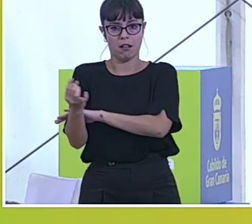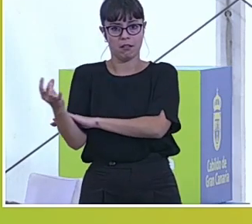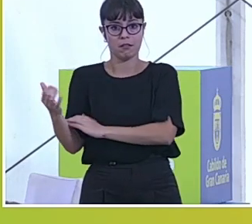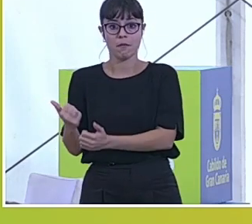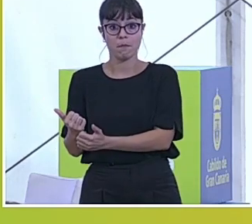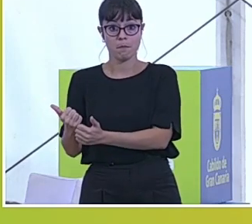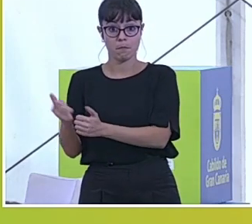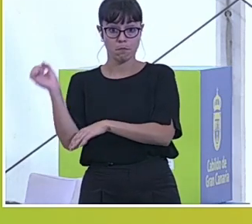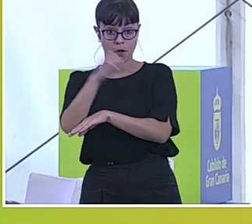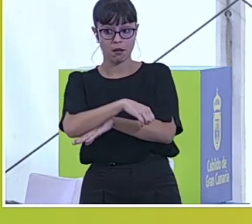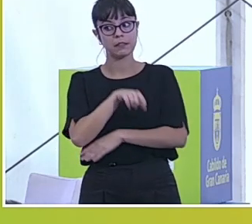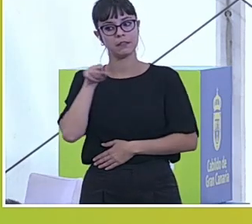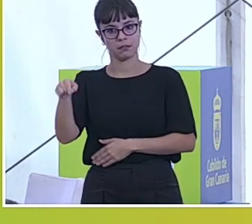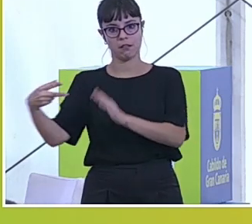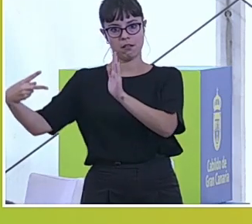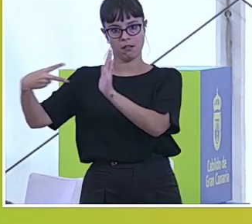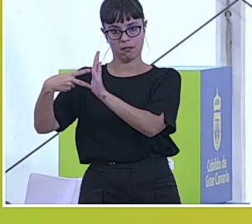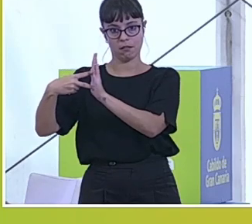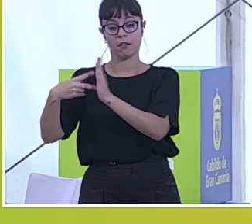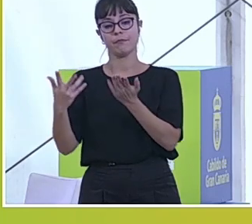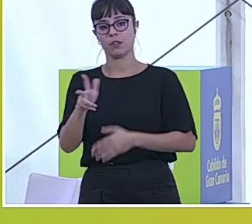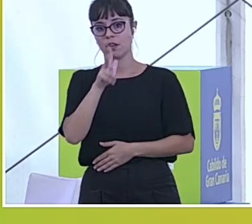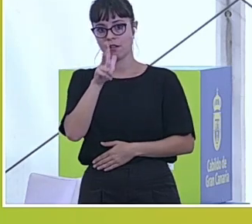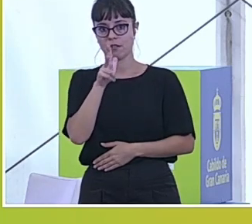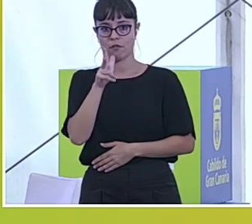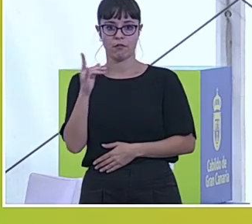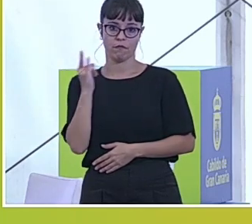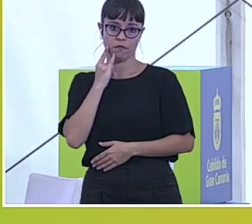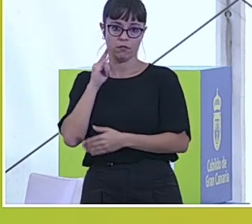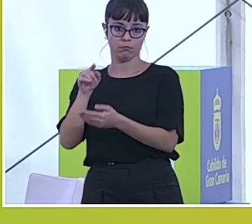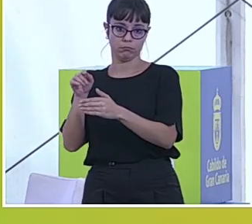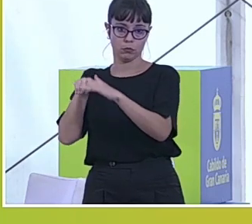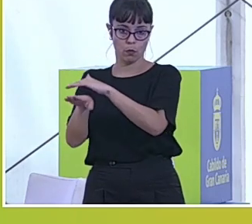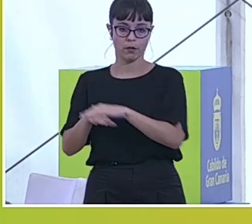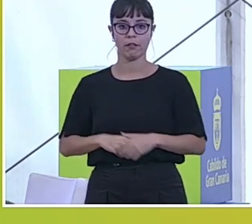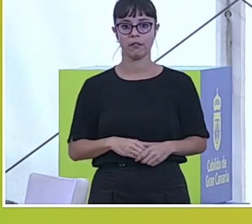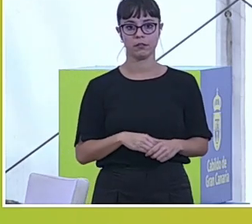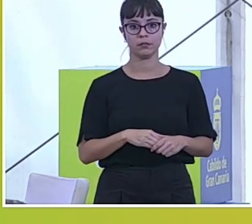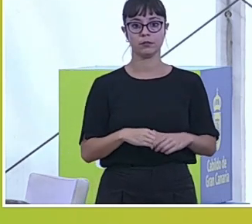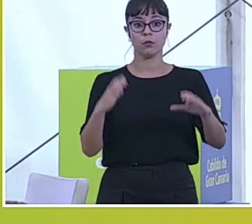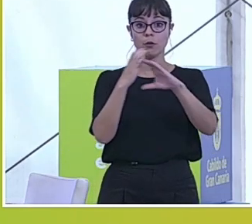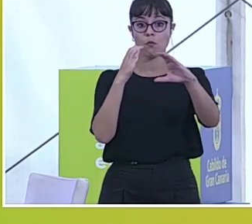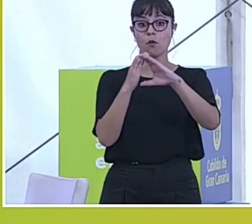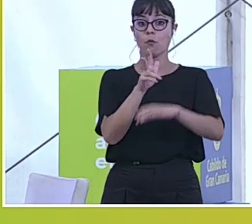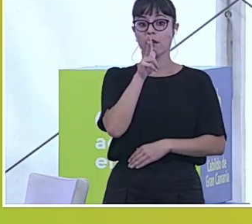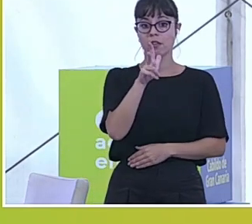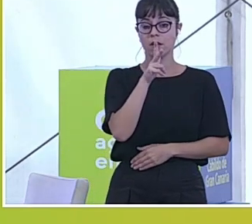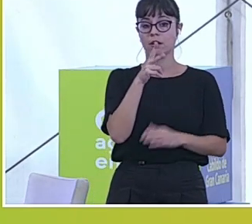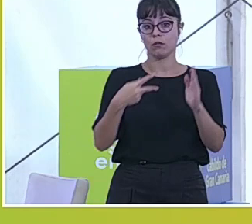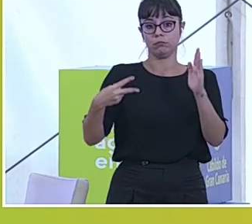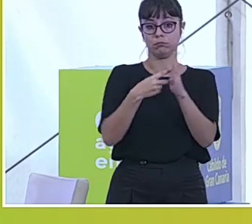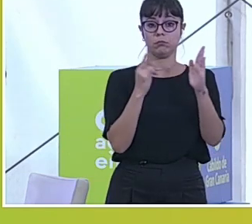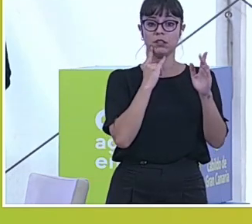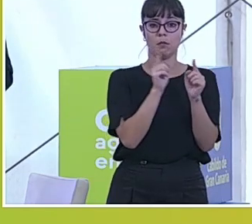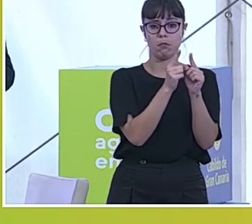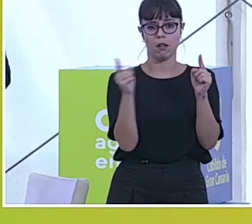esa energía y almacenarla en forma de hidrógeno, ¿no? El tiempo de recarga de una guagua de hidrógeno, para que se hagan una idea, es en torno a unos 9 minutos, ¿vale? Que